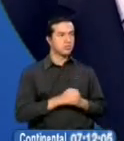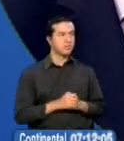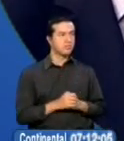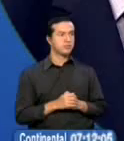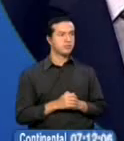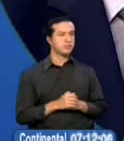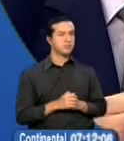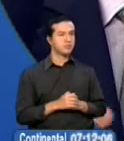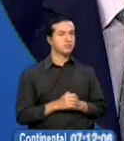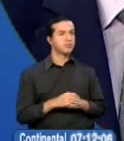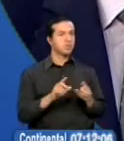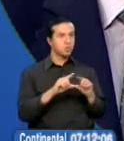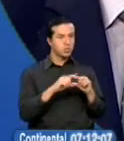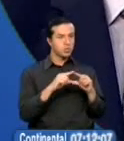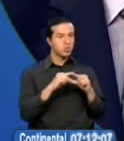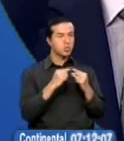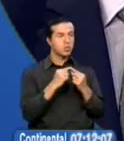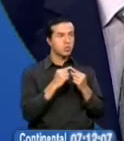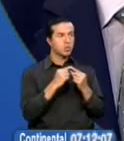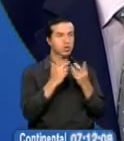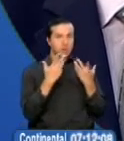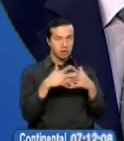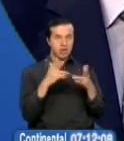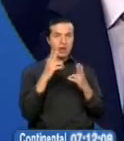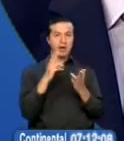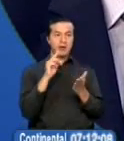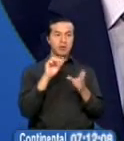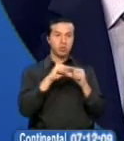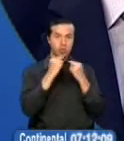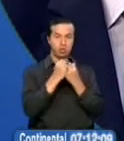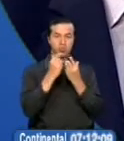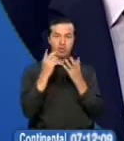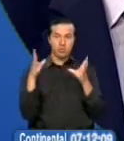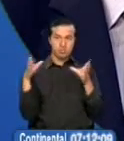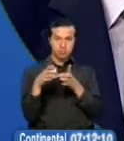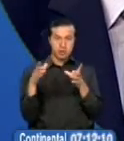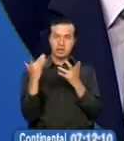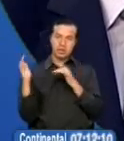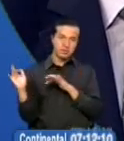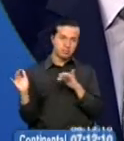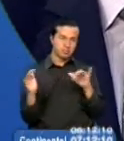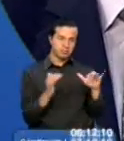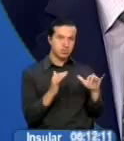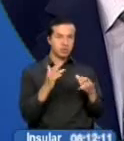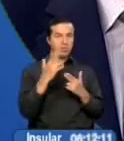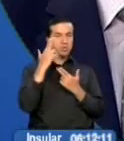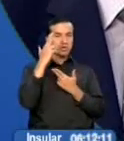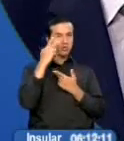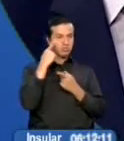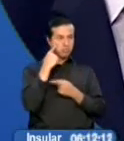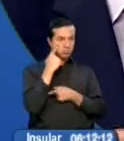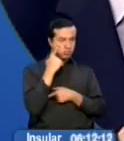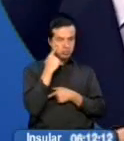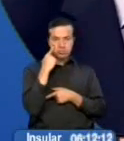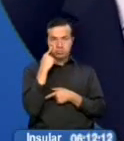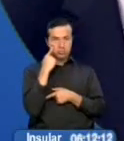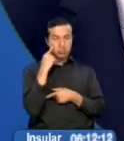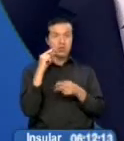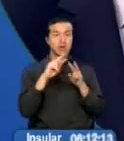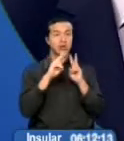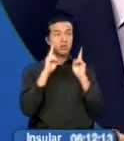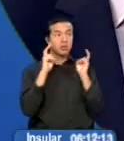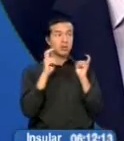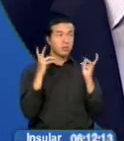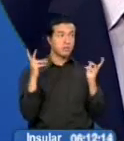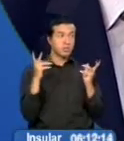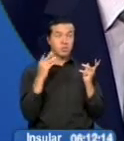la desmovilización por parte de los miembros de la guerrilla, custodiados por las fuerzas públicas. Va a ser un tema que